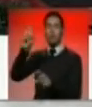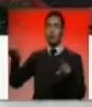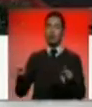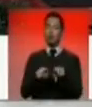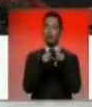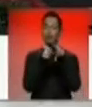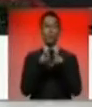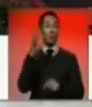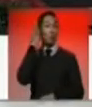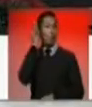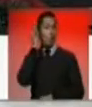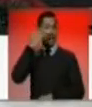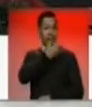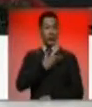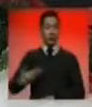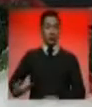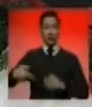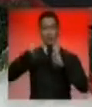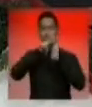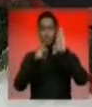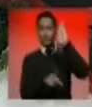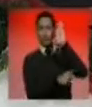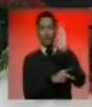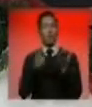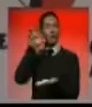Presidentas de Parlamentos que se realizó en Abu Dhabi.